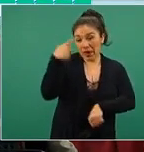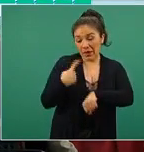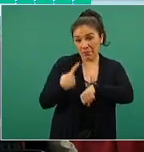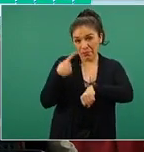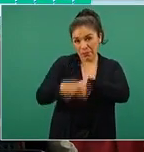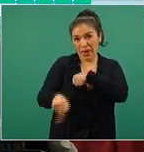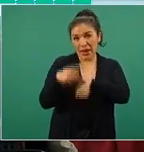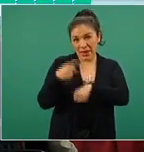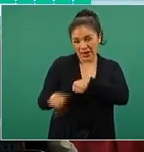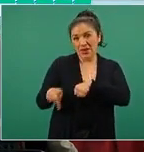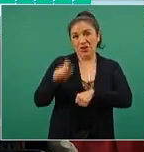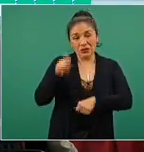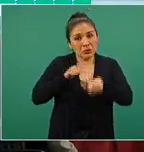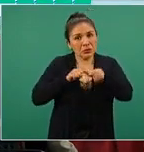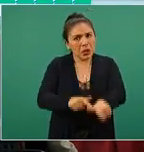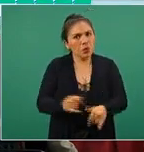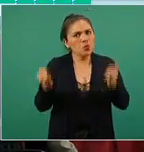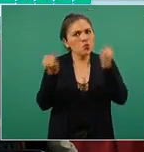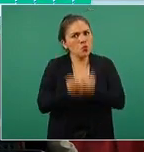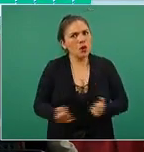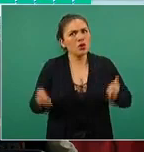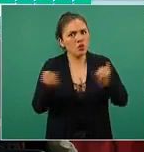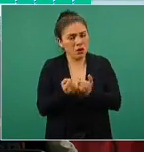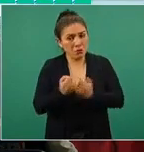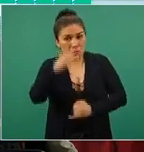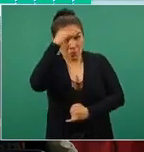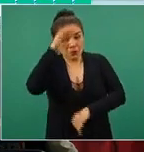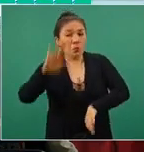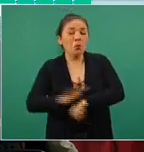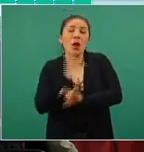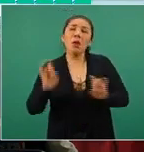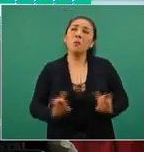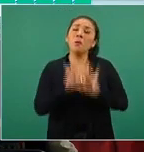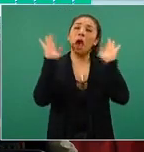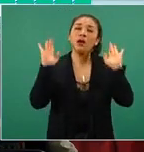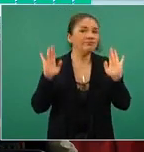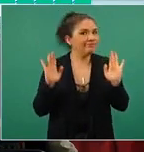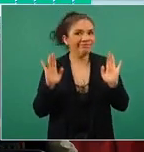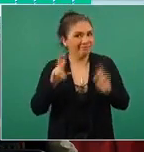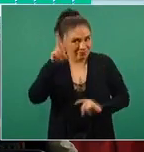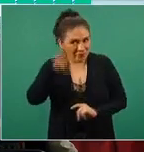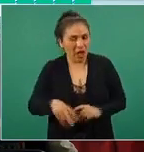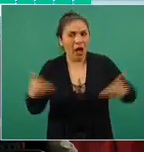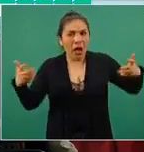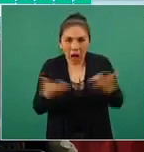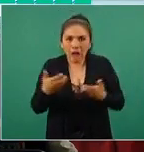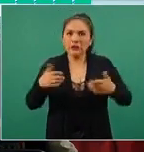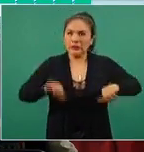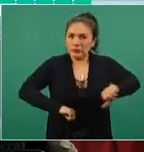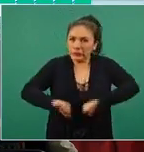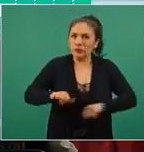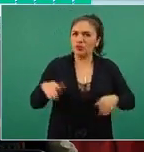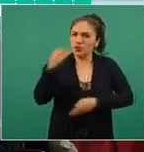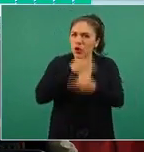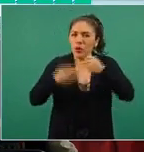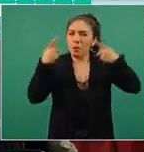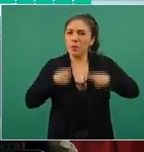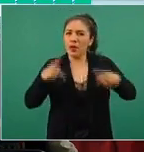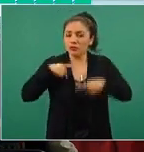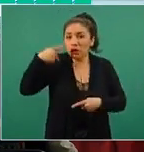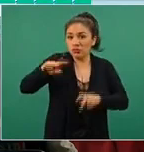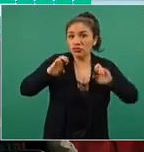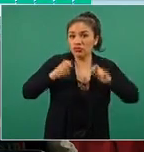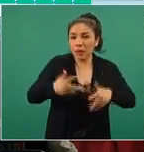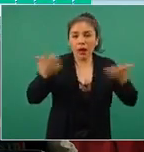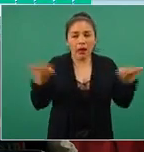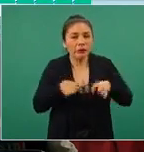epidemiológico lo hemos mantenido, no ha sido producto de la casualidad, ha sido producto de la aplicación solidaria de los chiapanecos, ha